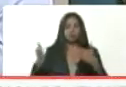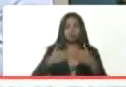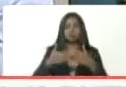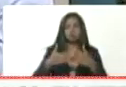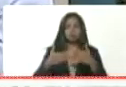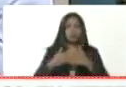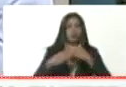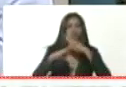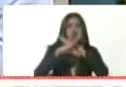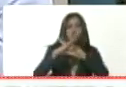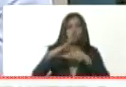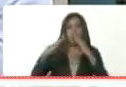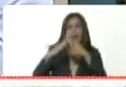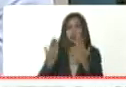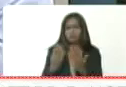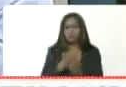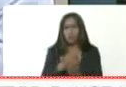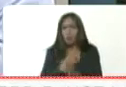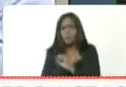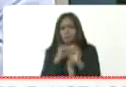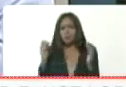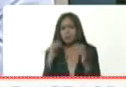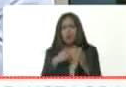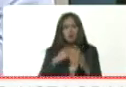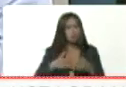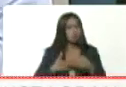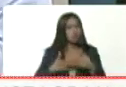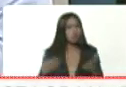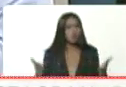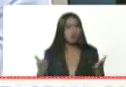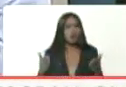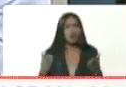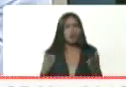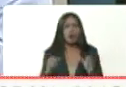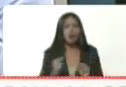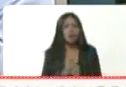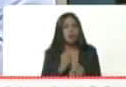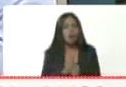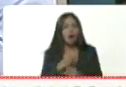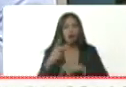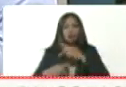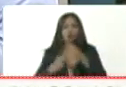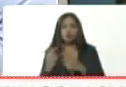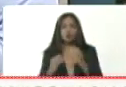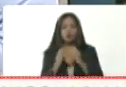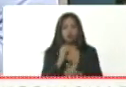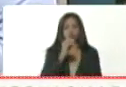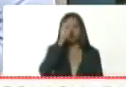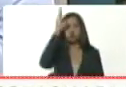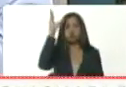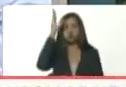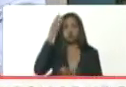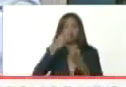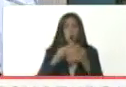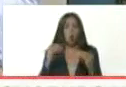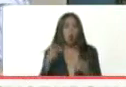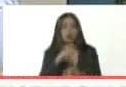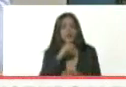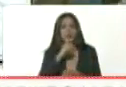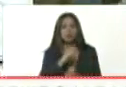desbloquear la casa y por el contrario están dispuestos a con trabajo con producción superar todas las dificultades